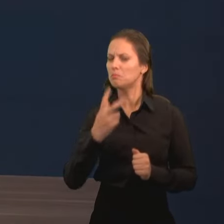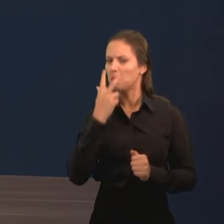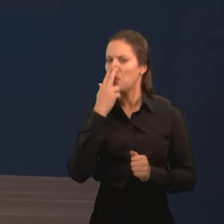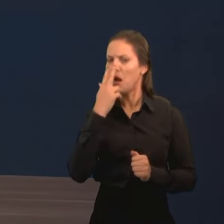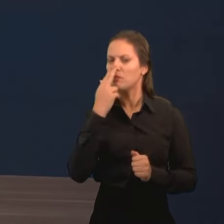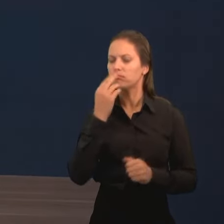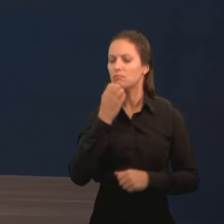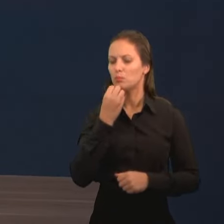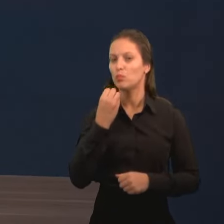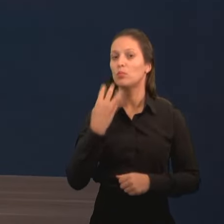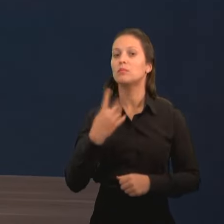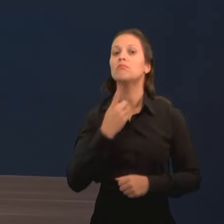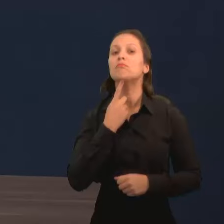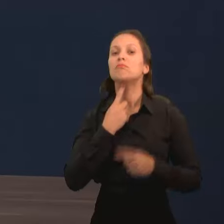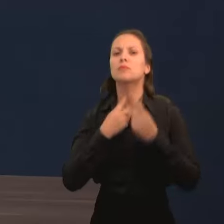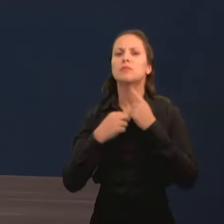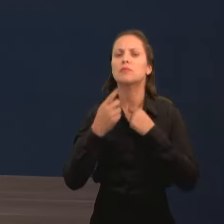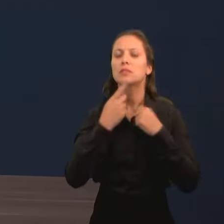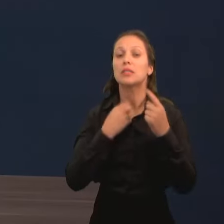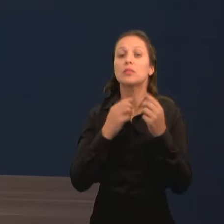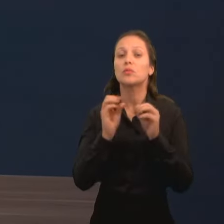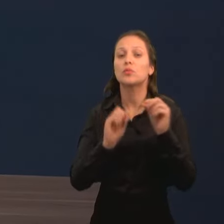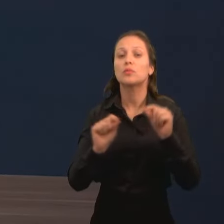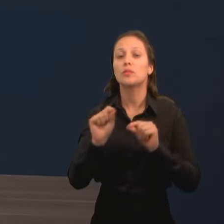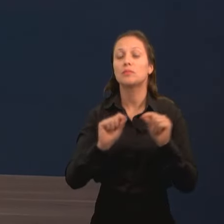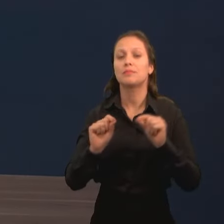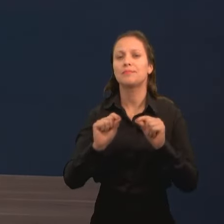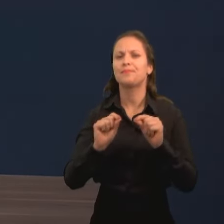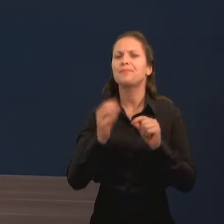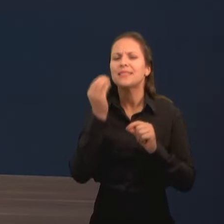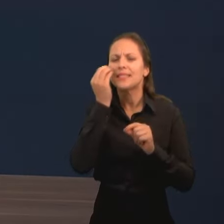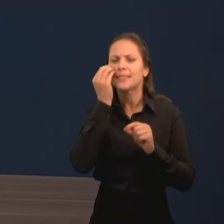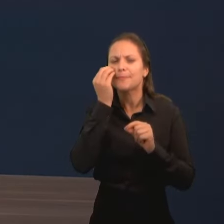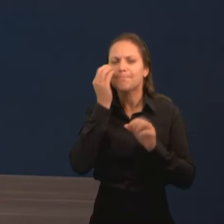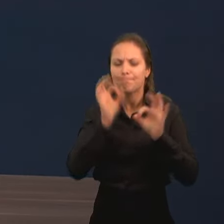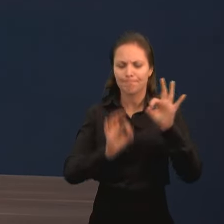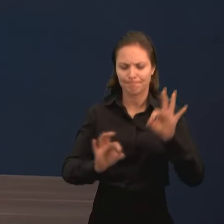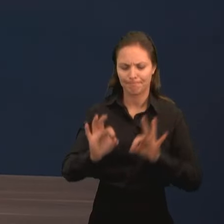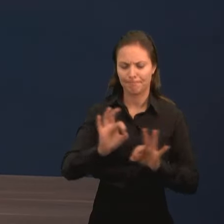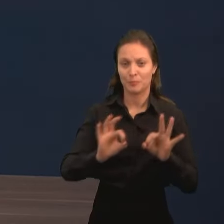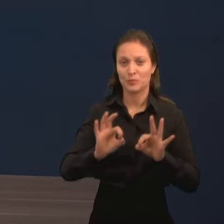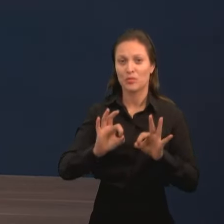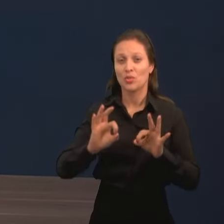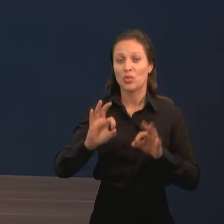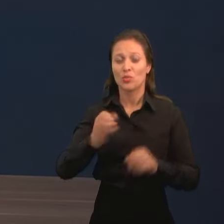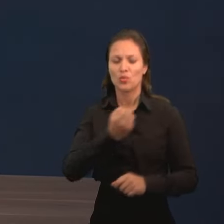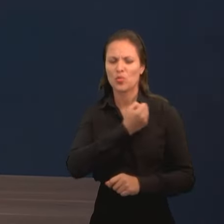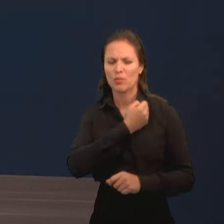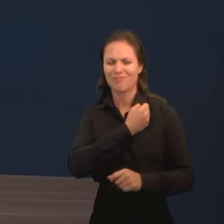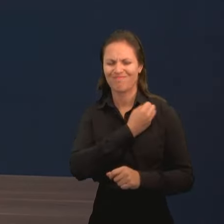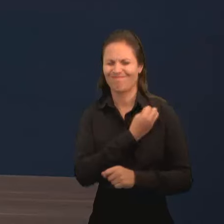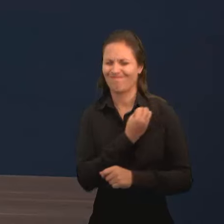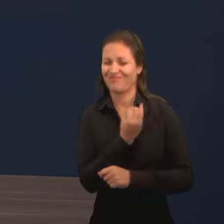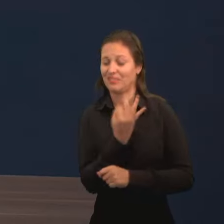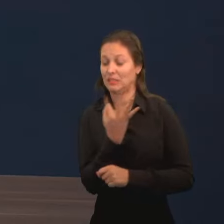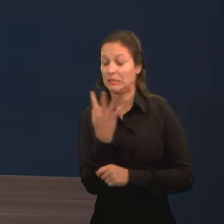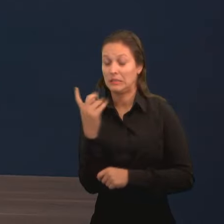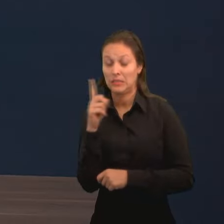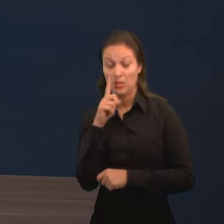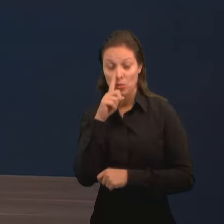voluntad que señalan alguna inflexión en este escenario para hacer que estos números tan